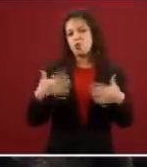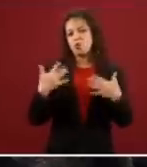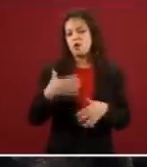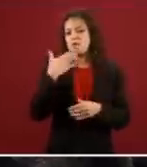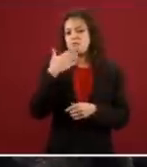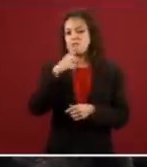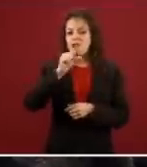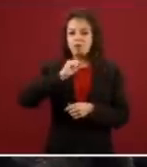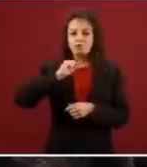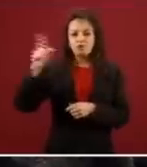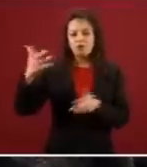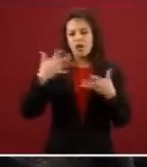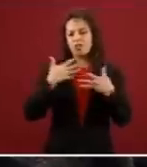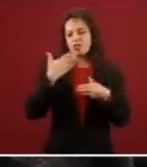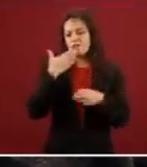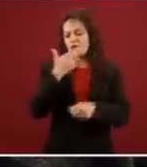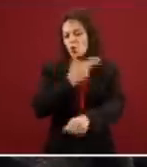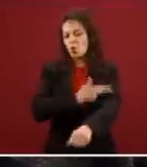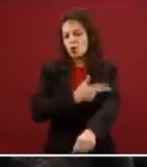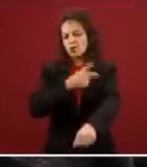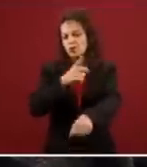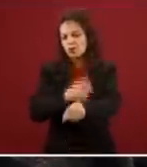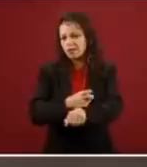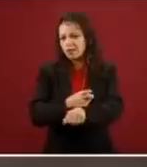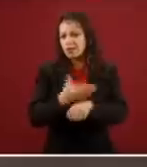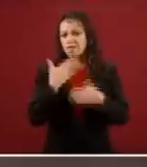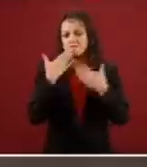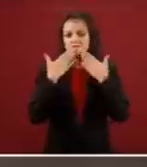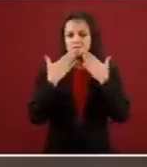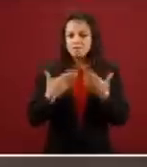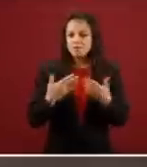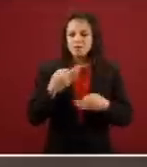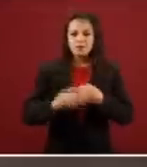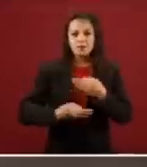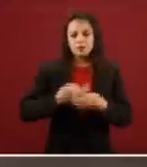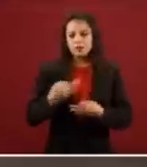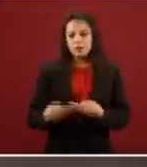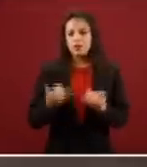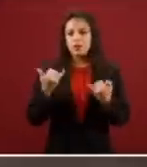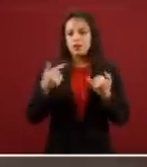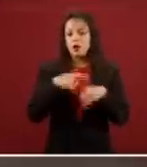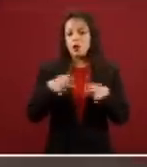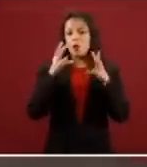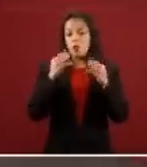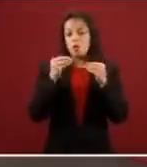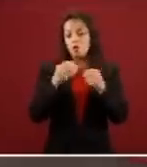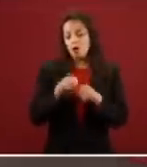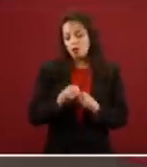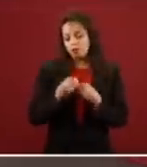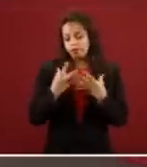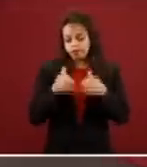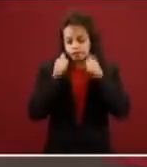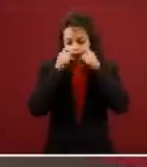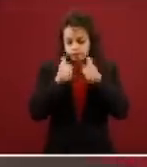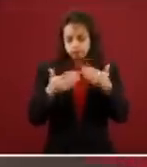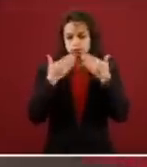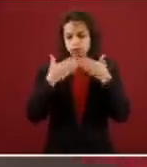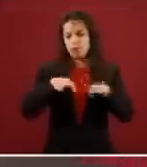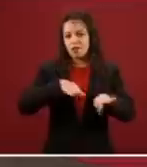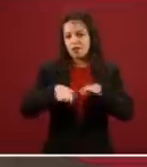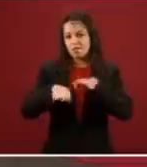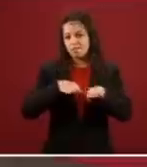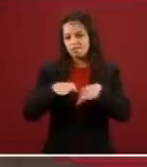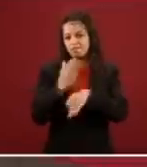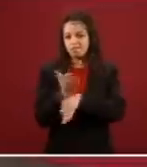profesionales, honestos y están entregados de tiempo completo, ¿no?, a servir